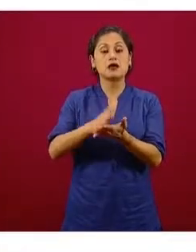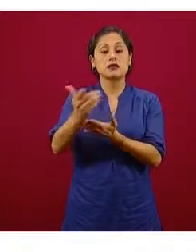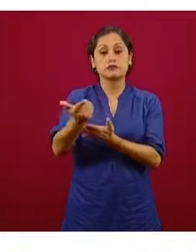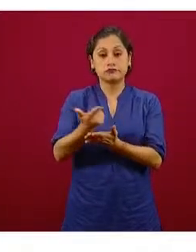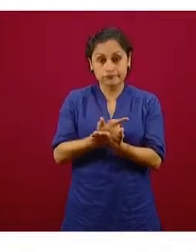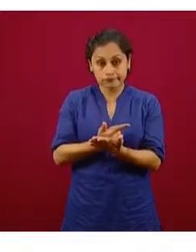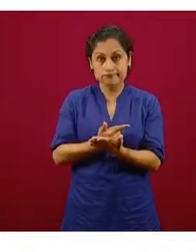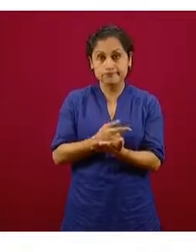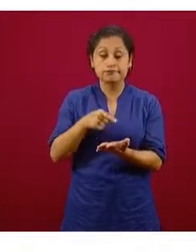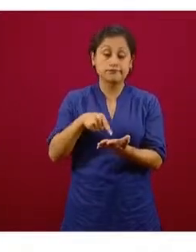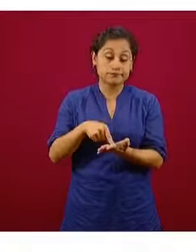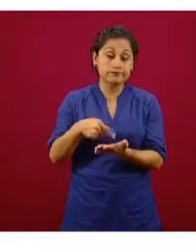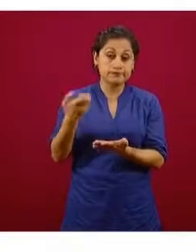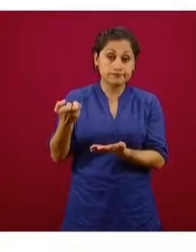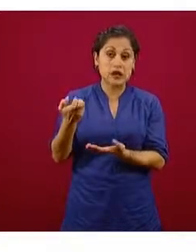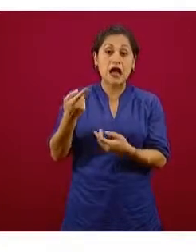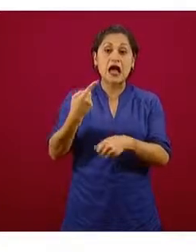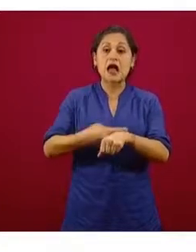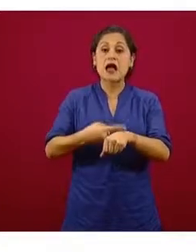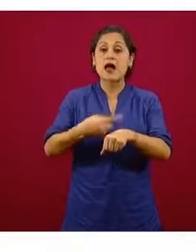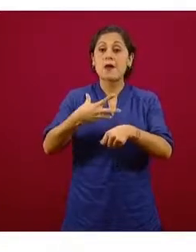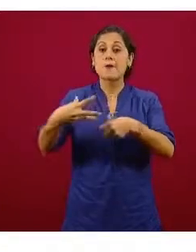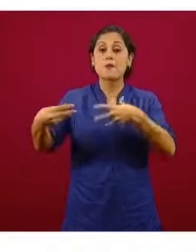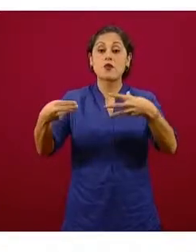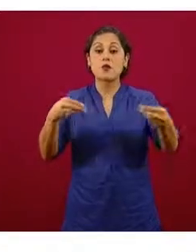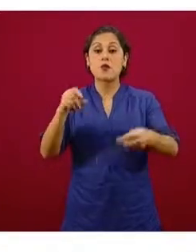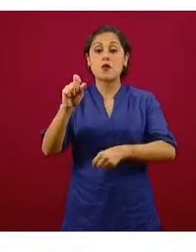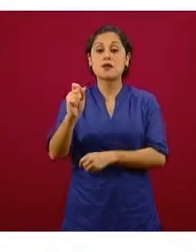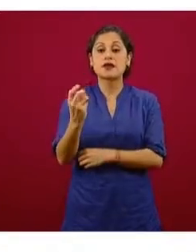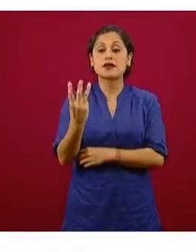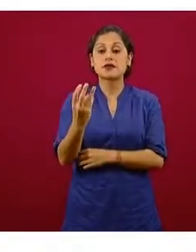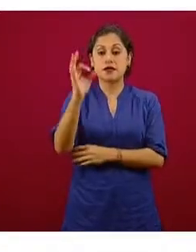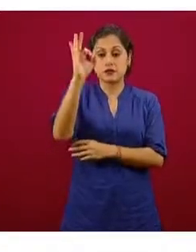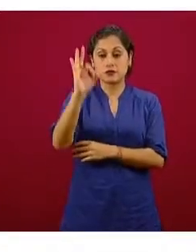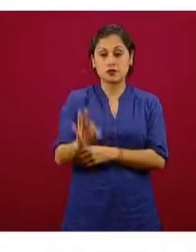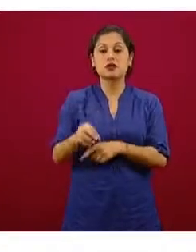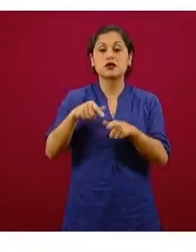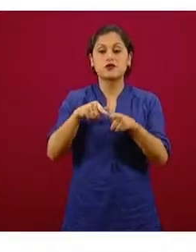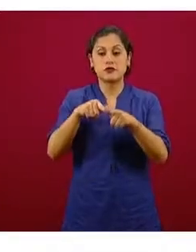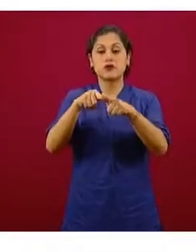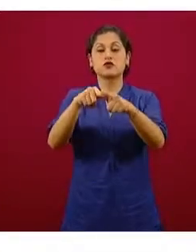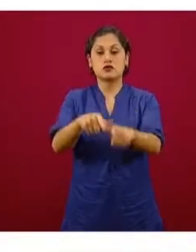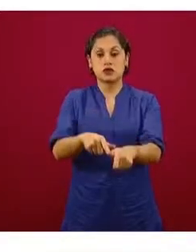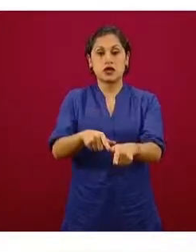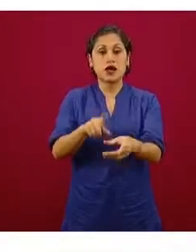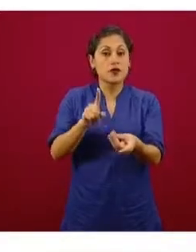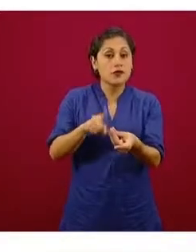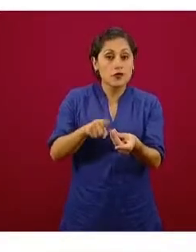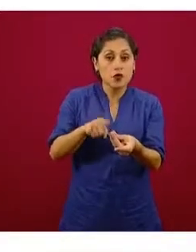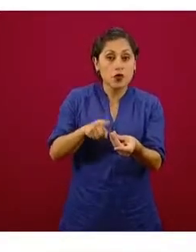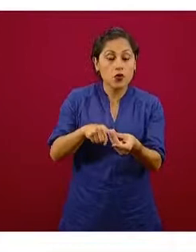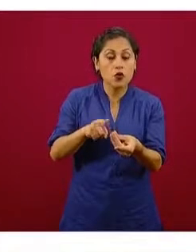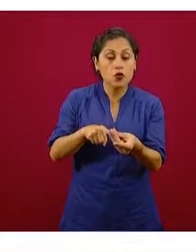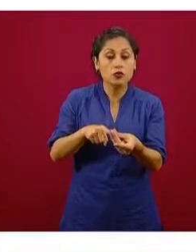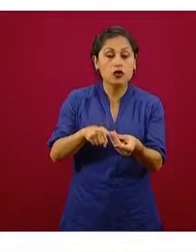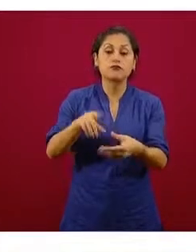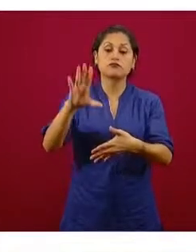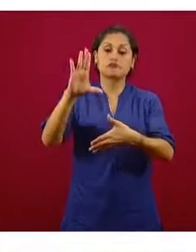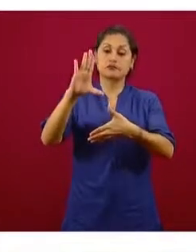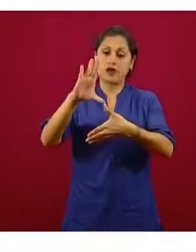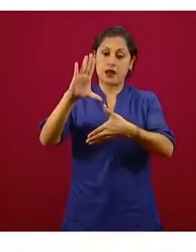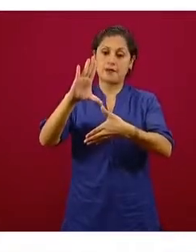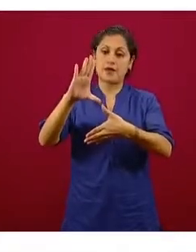se mantiene con este nivel de actividad de ese 23%, siendo la región de las Américas la que también mantiene. No ha